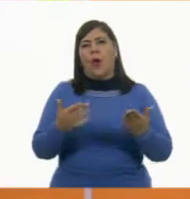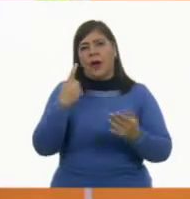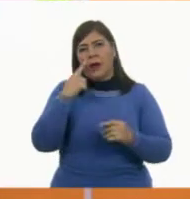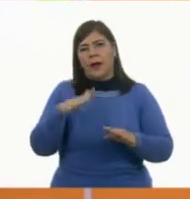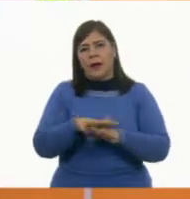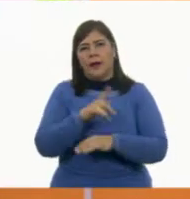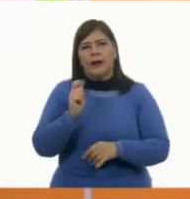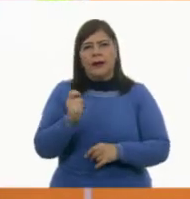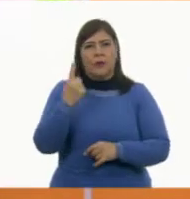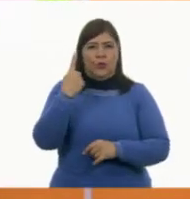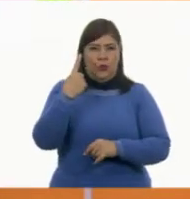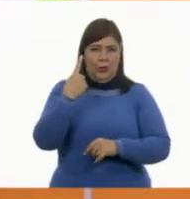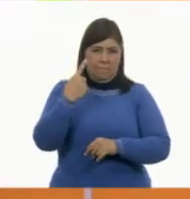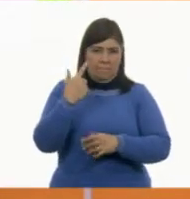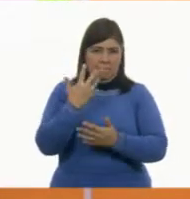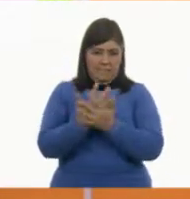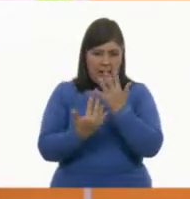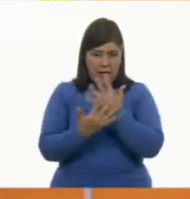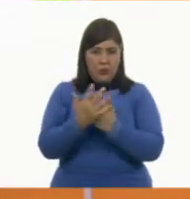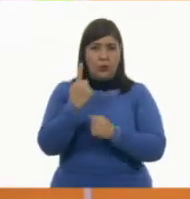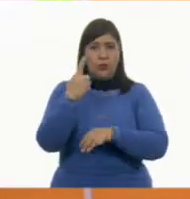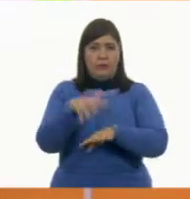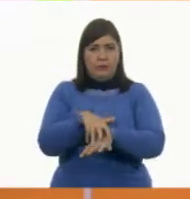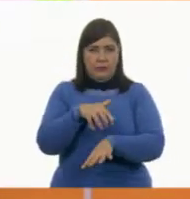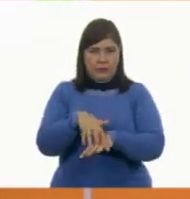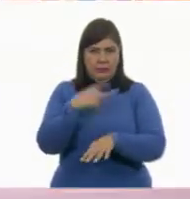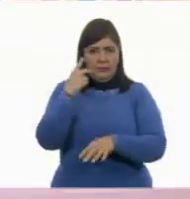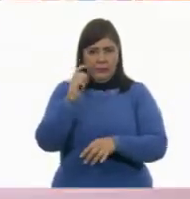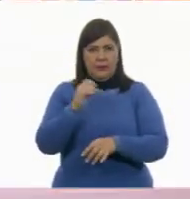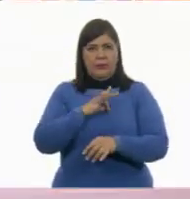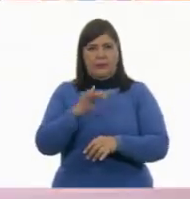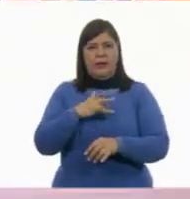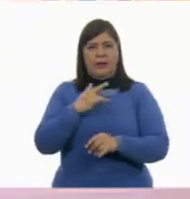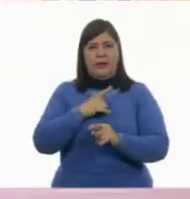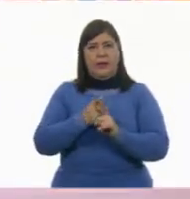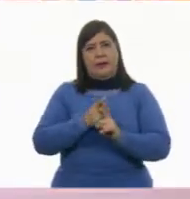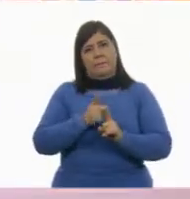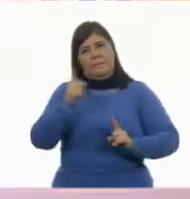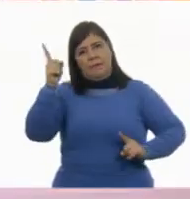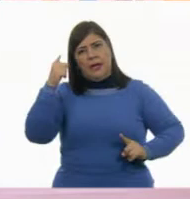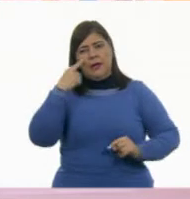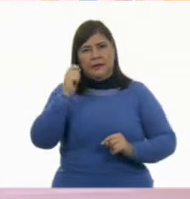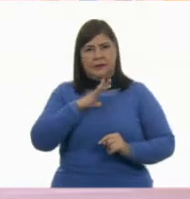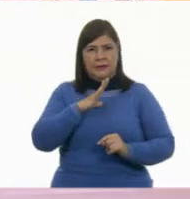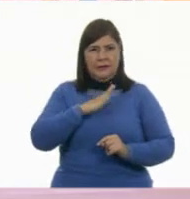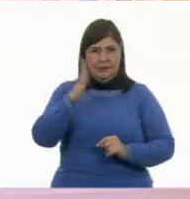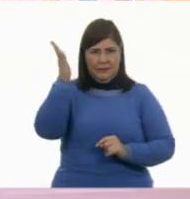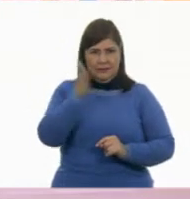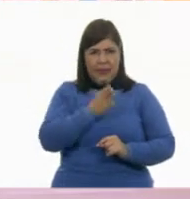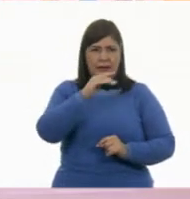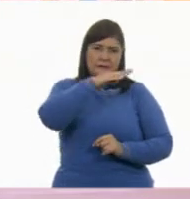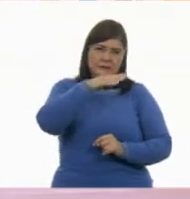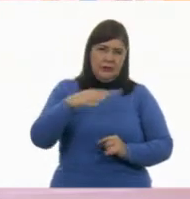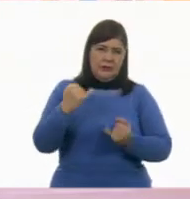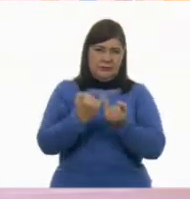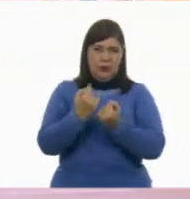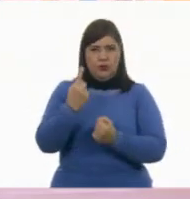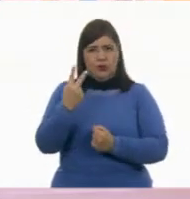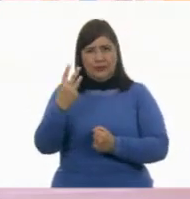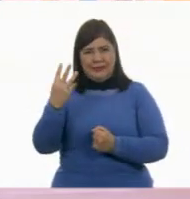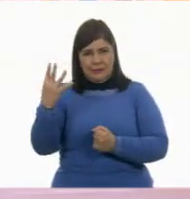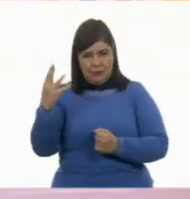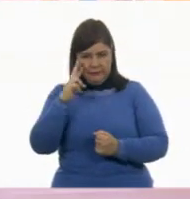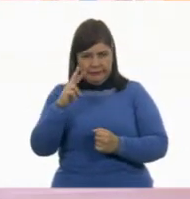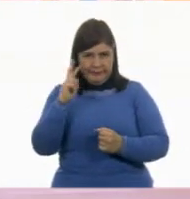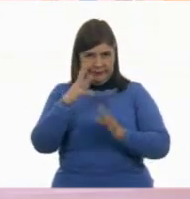una mano y un pie? Los dos en diagonal y hacemos 1, 2, 3, 4. ¿Ok? ¿Listos,